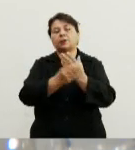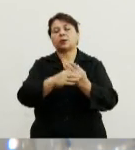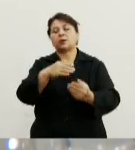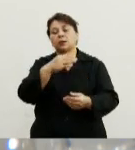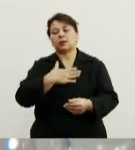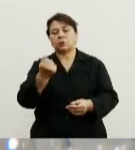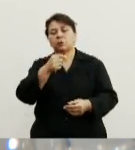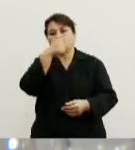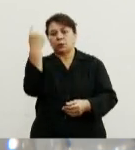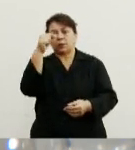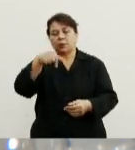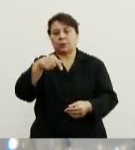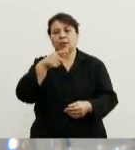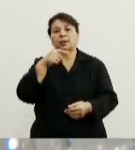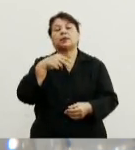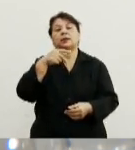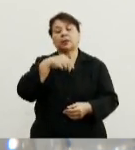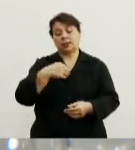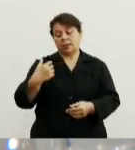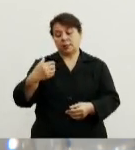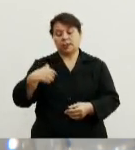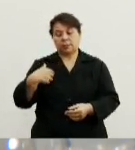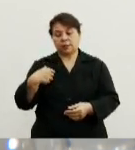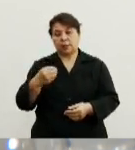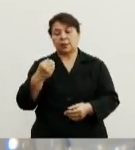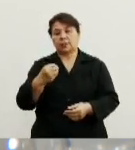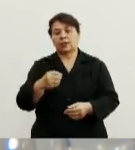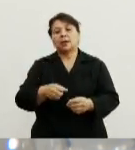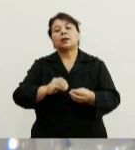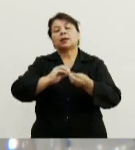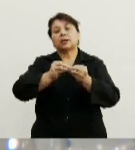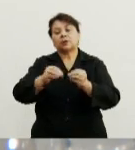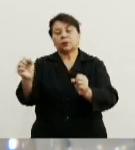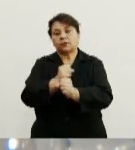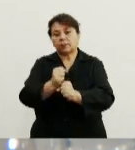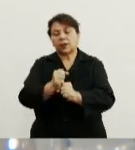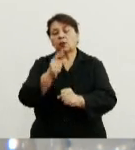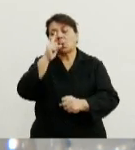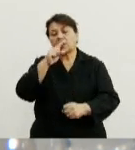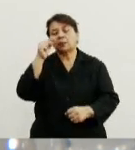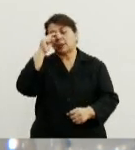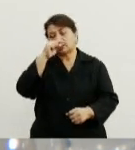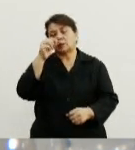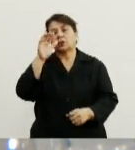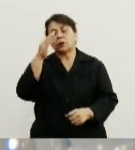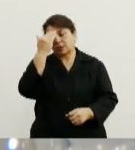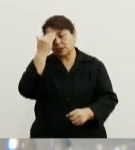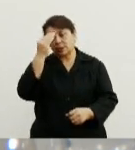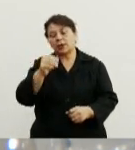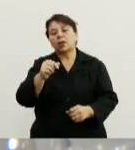cuenta de que hay casos confirmados aproximadamente 1715 y hoy se registraron 62 pacientes